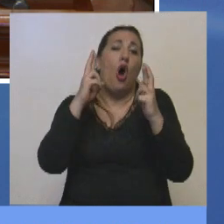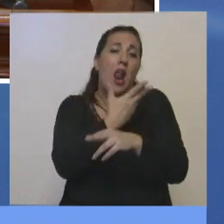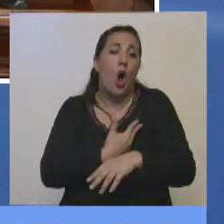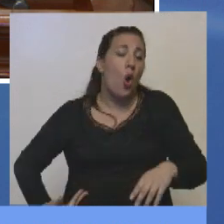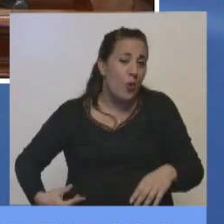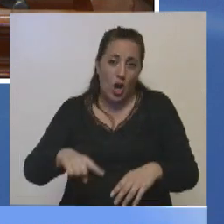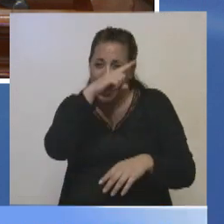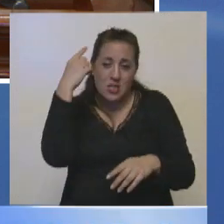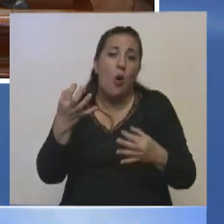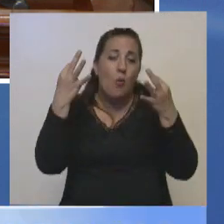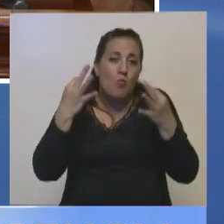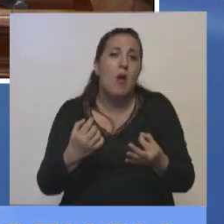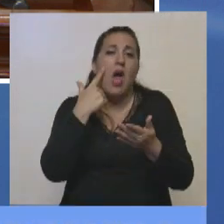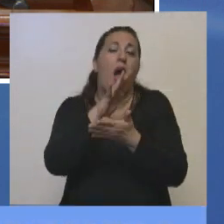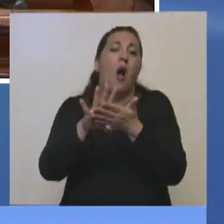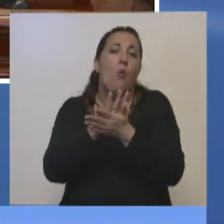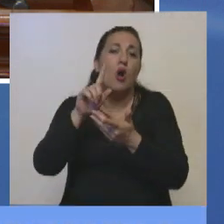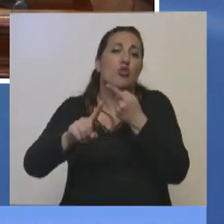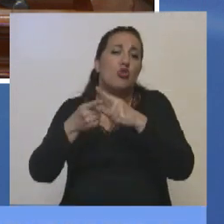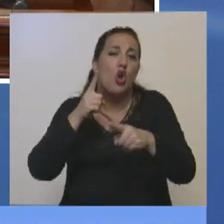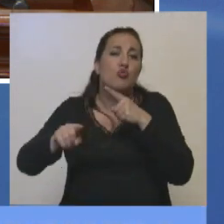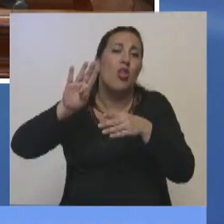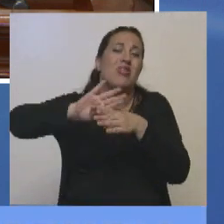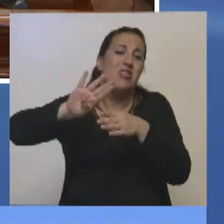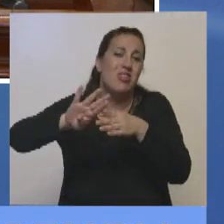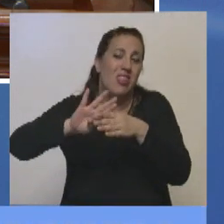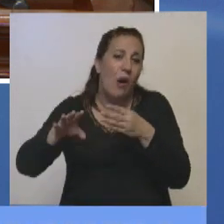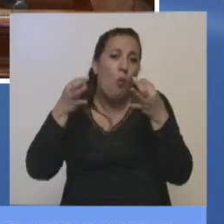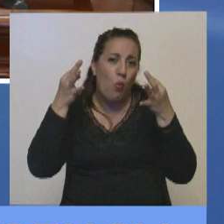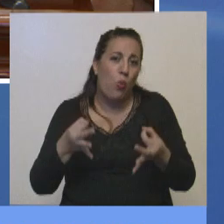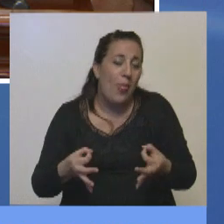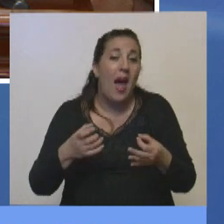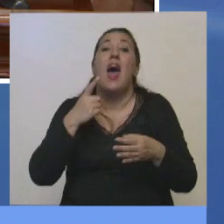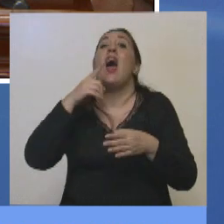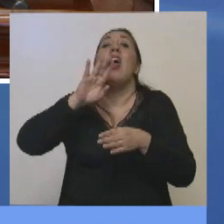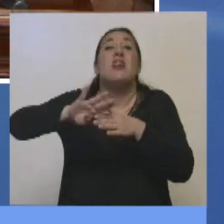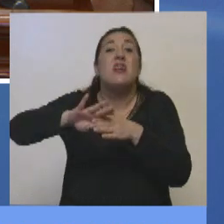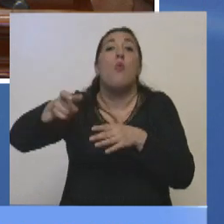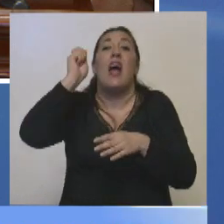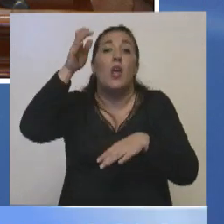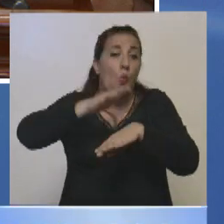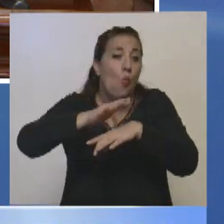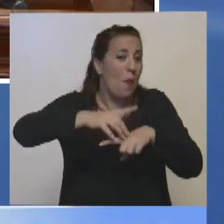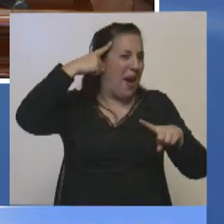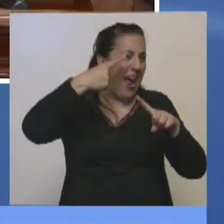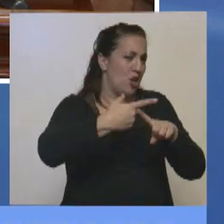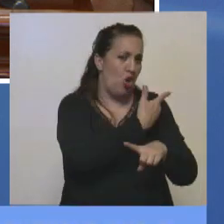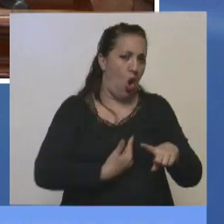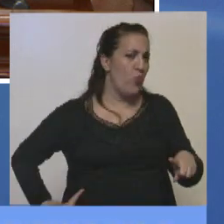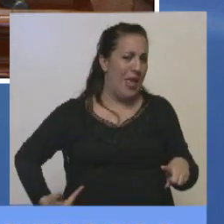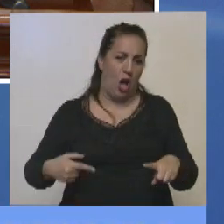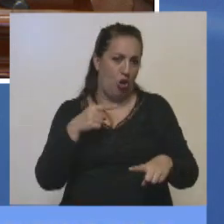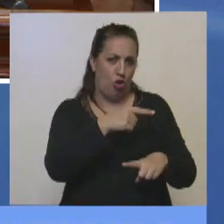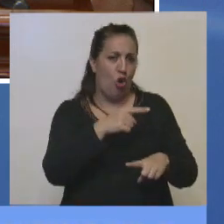argentina logre una muy buena renegociación de una deuda que tiene un responsable que es el gobierno anterior y un default que